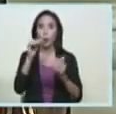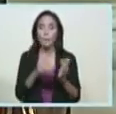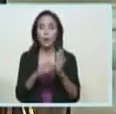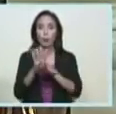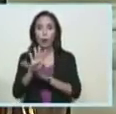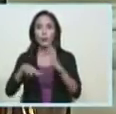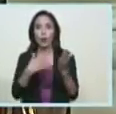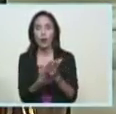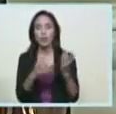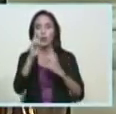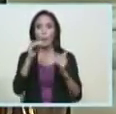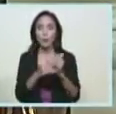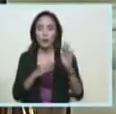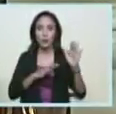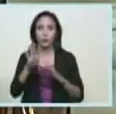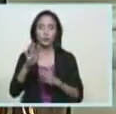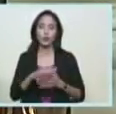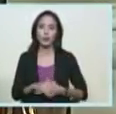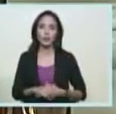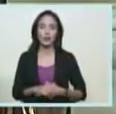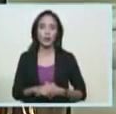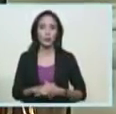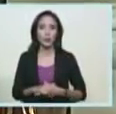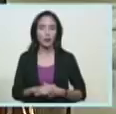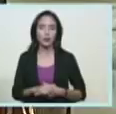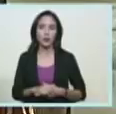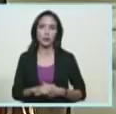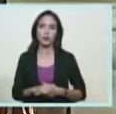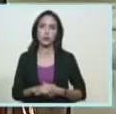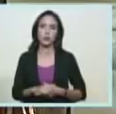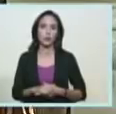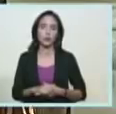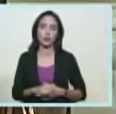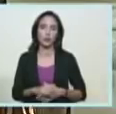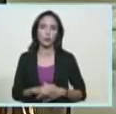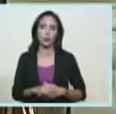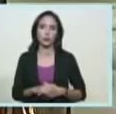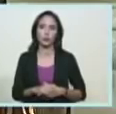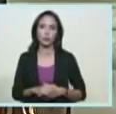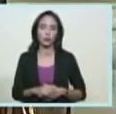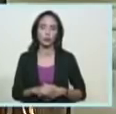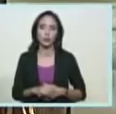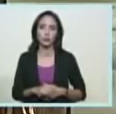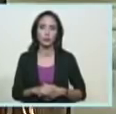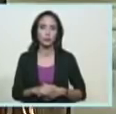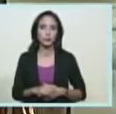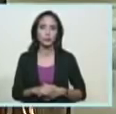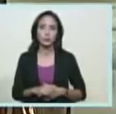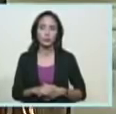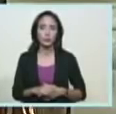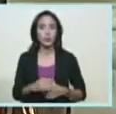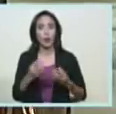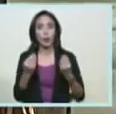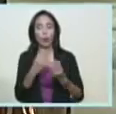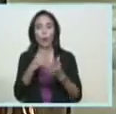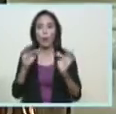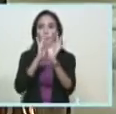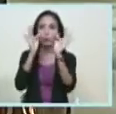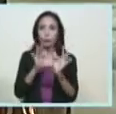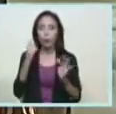2014 un ingreso creciente en divisas dependientes